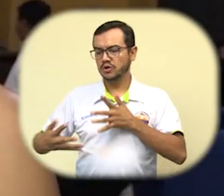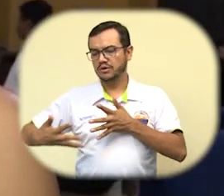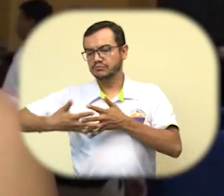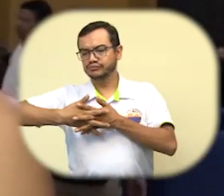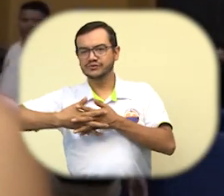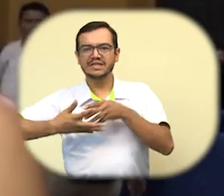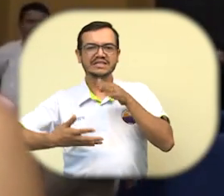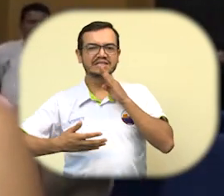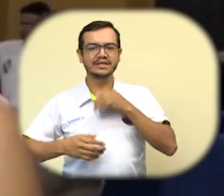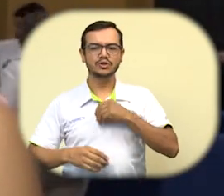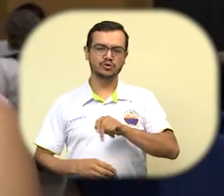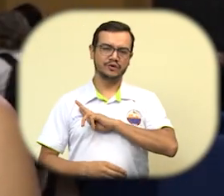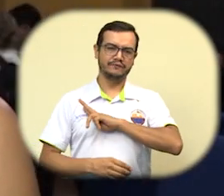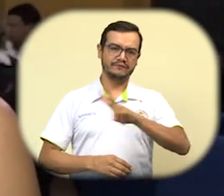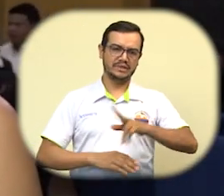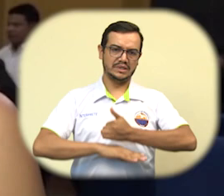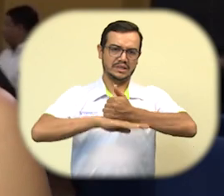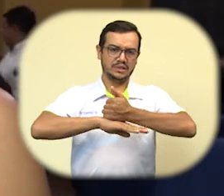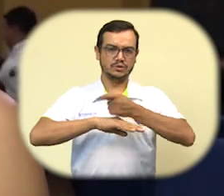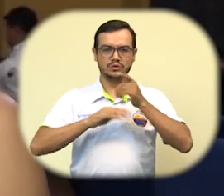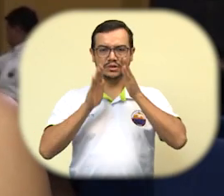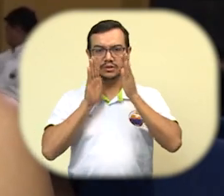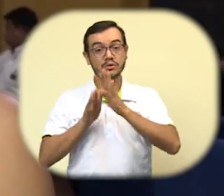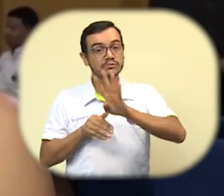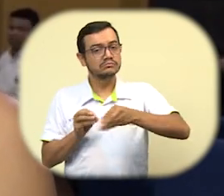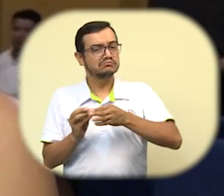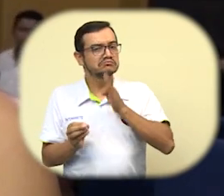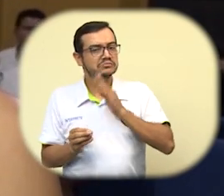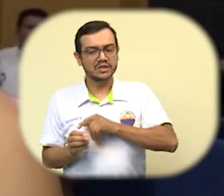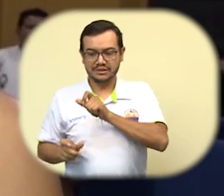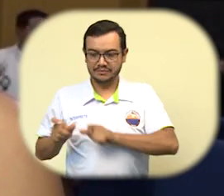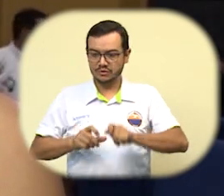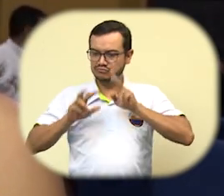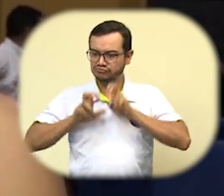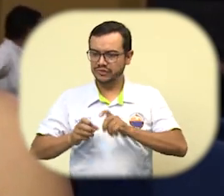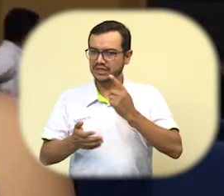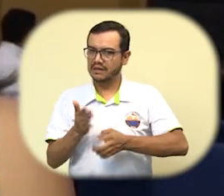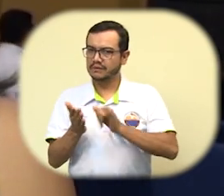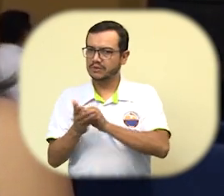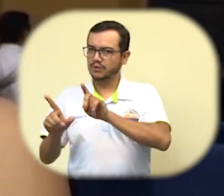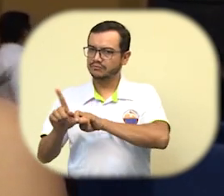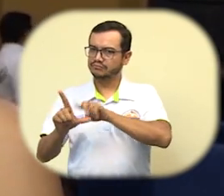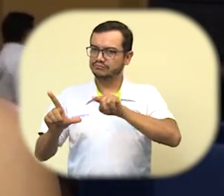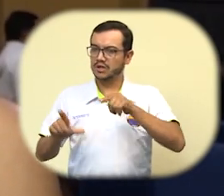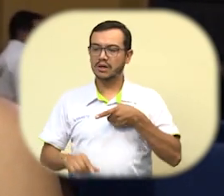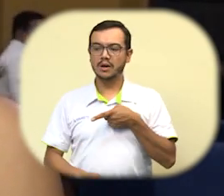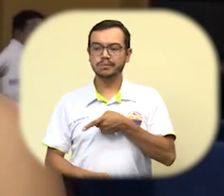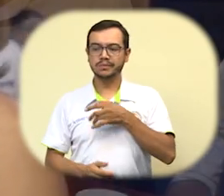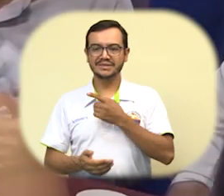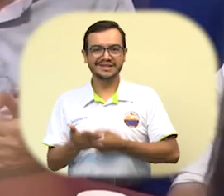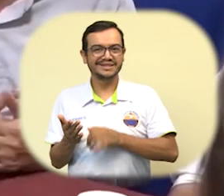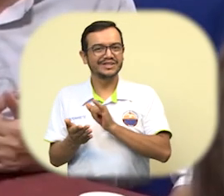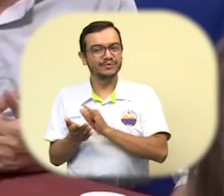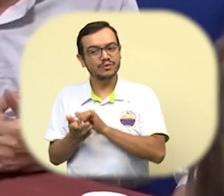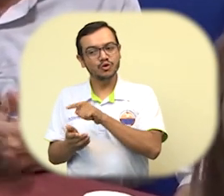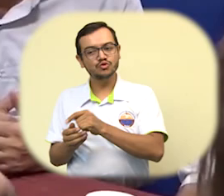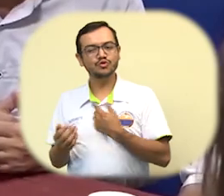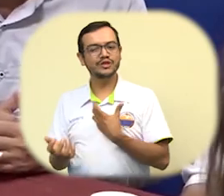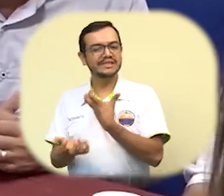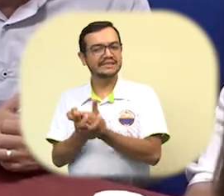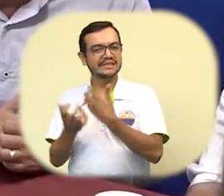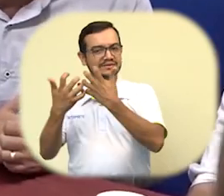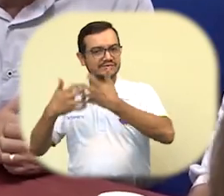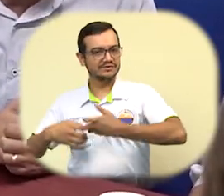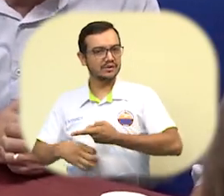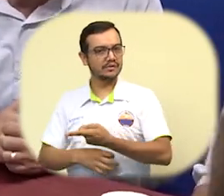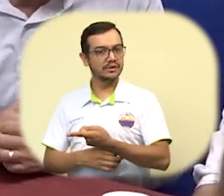en intervención social de la Vicerrectoría de Extensión y, por supuesto, la experticia de los investigadores en ciencias económicas que tenemos en la Facultad de Ciencias